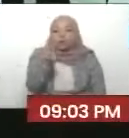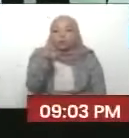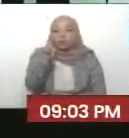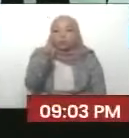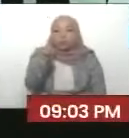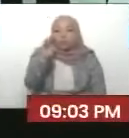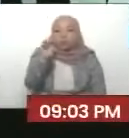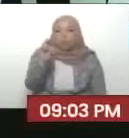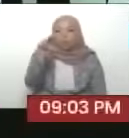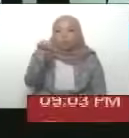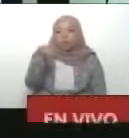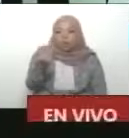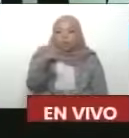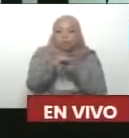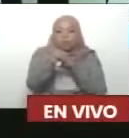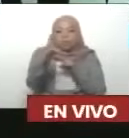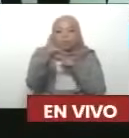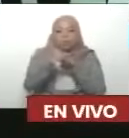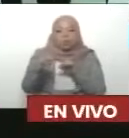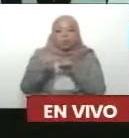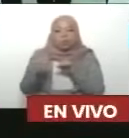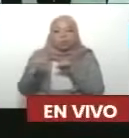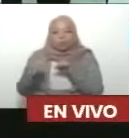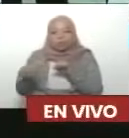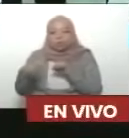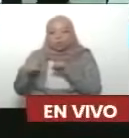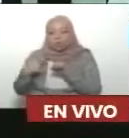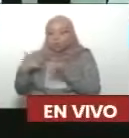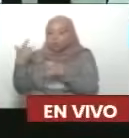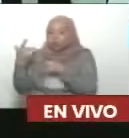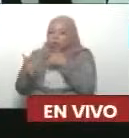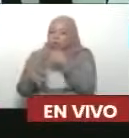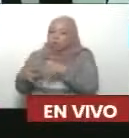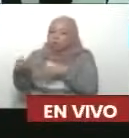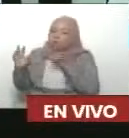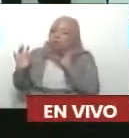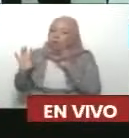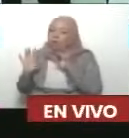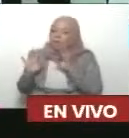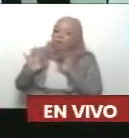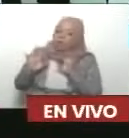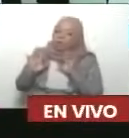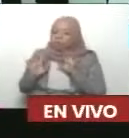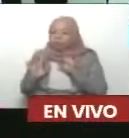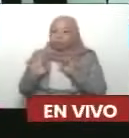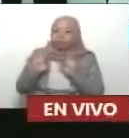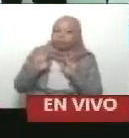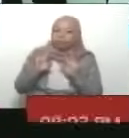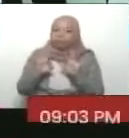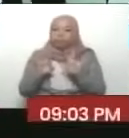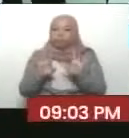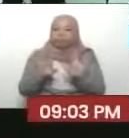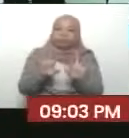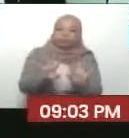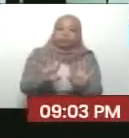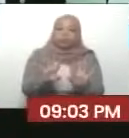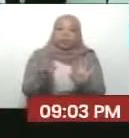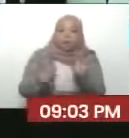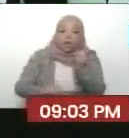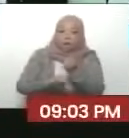allá. Y de repente veo el acto, una marcha local, la gente salió en movilización por el